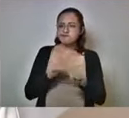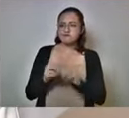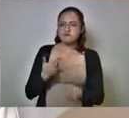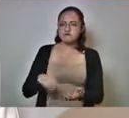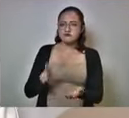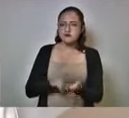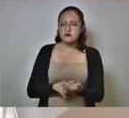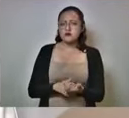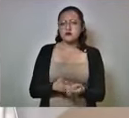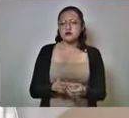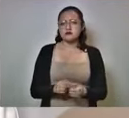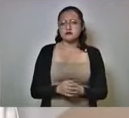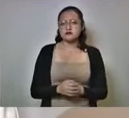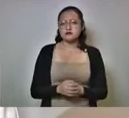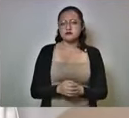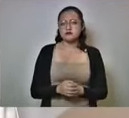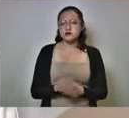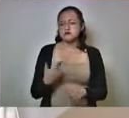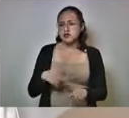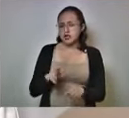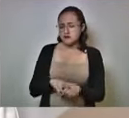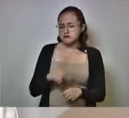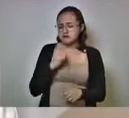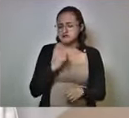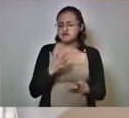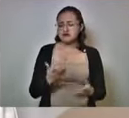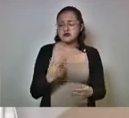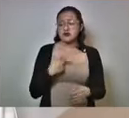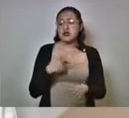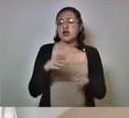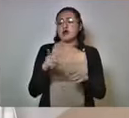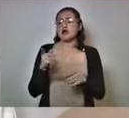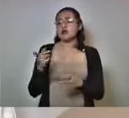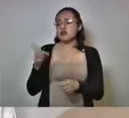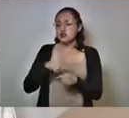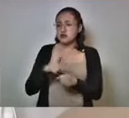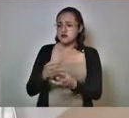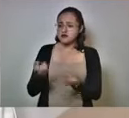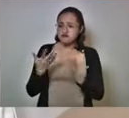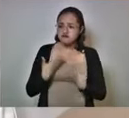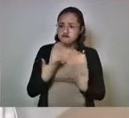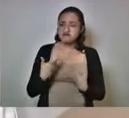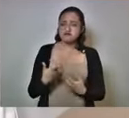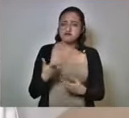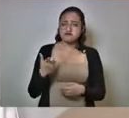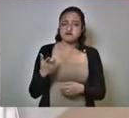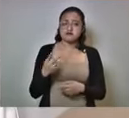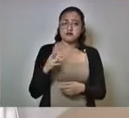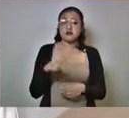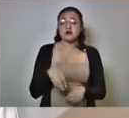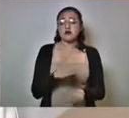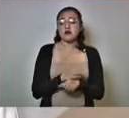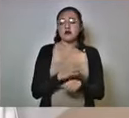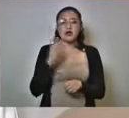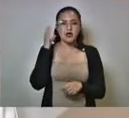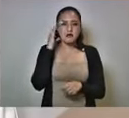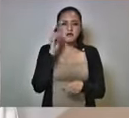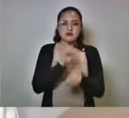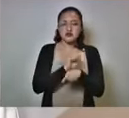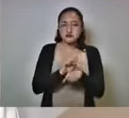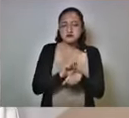Estamos comprando equipo. Nos donaron 300 camas sencillas que vamos a